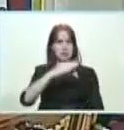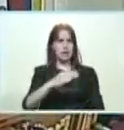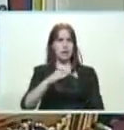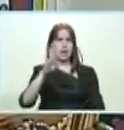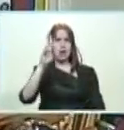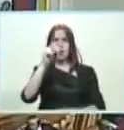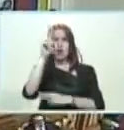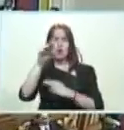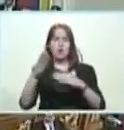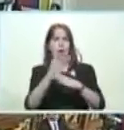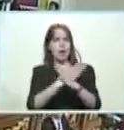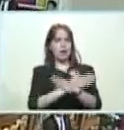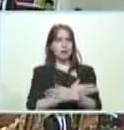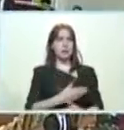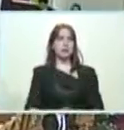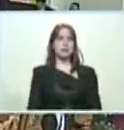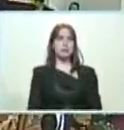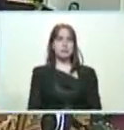en la historia.